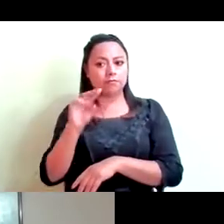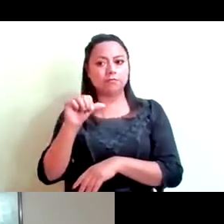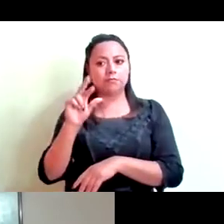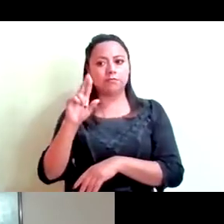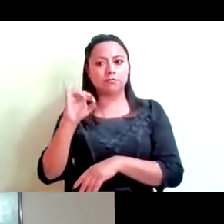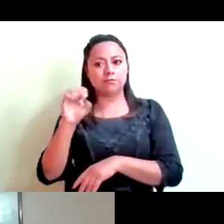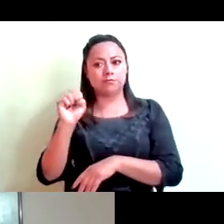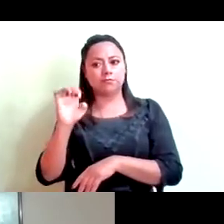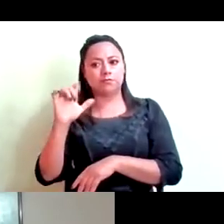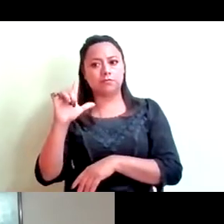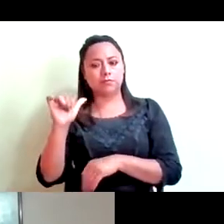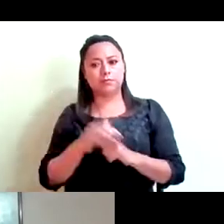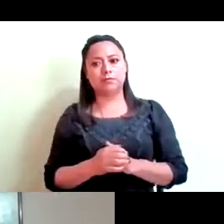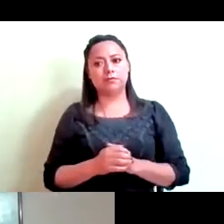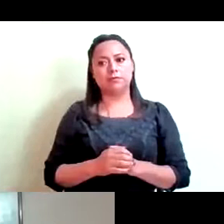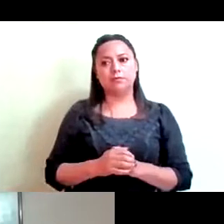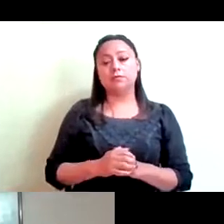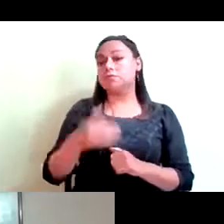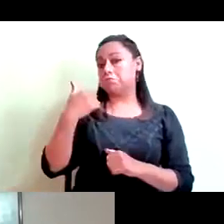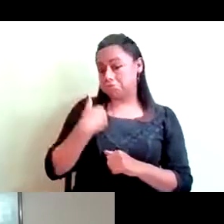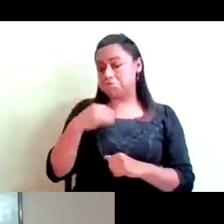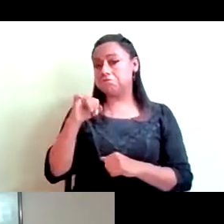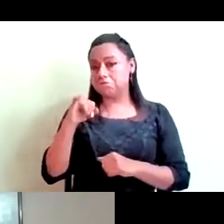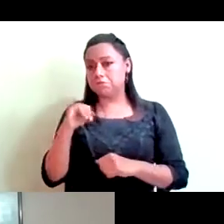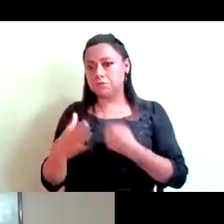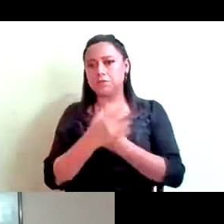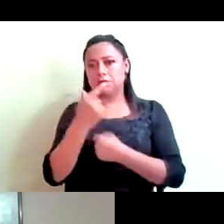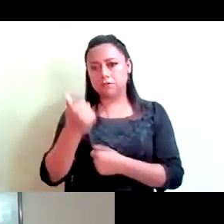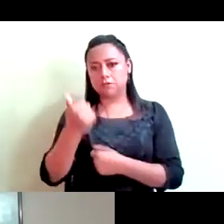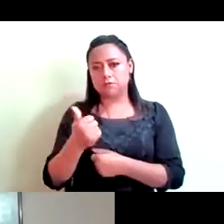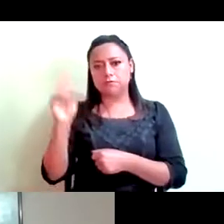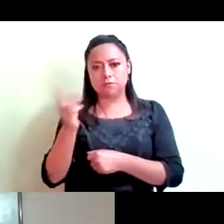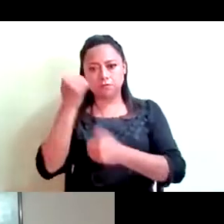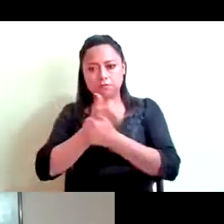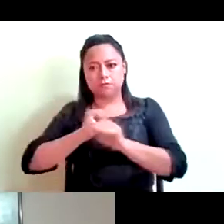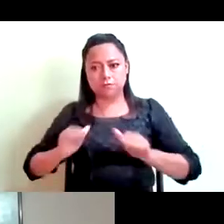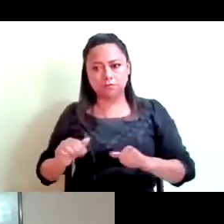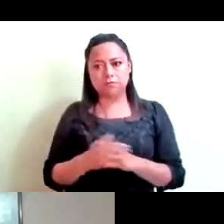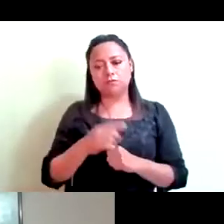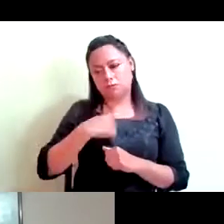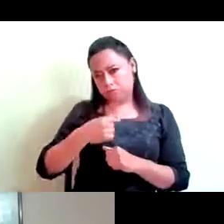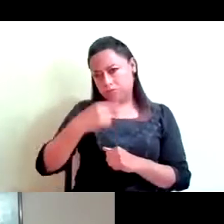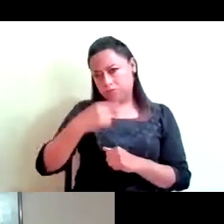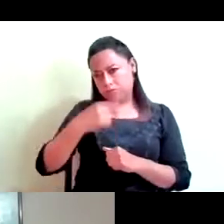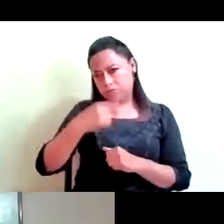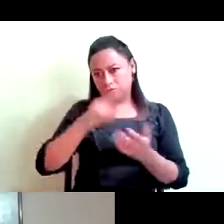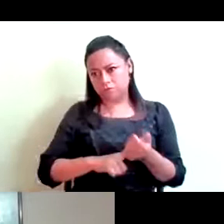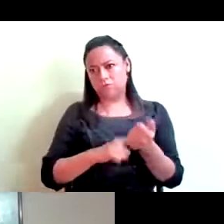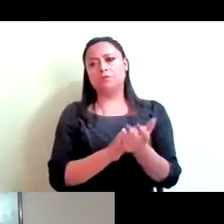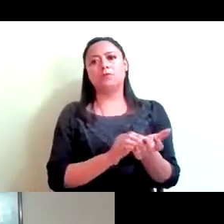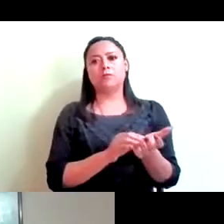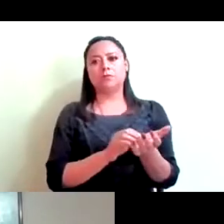personal, me parecen pertinentes dada la autonomía de la universidad y me parece que la forma en la que están redactados corresponde más a la